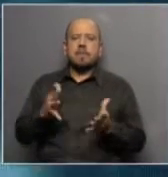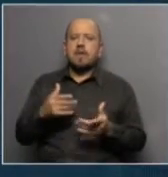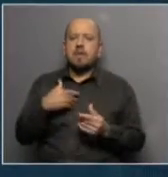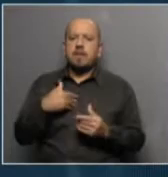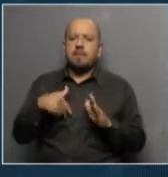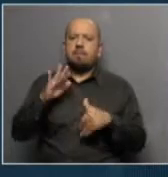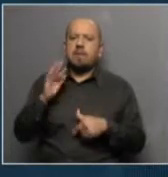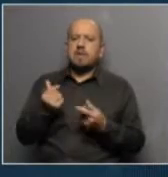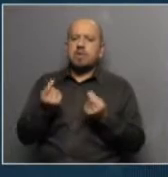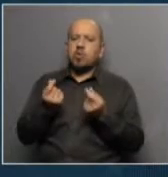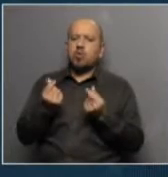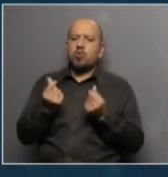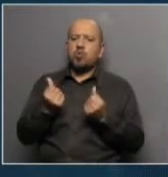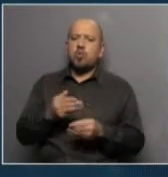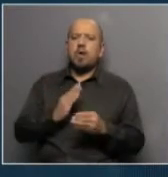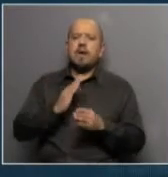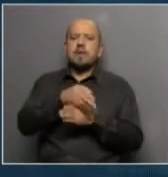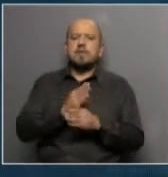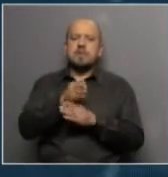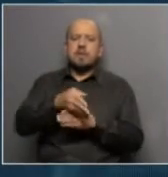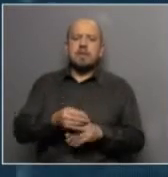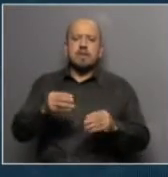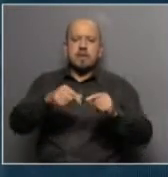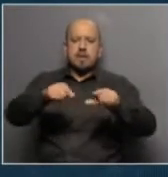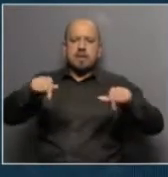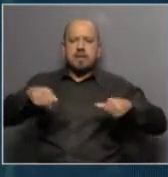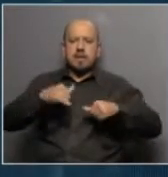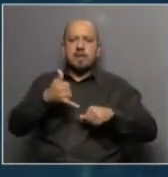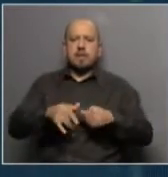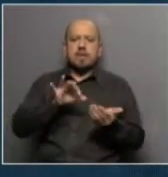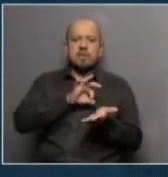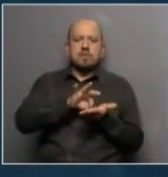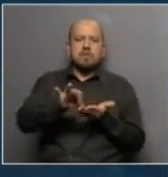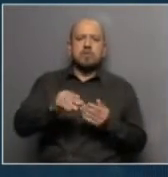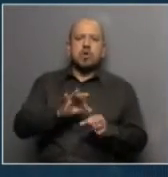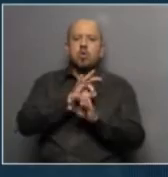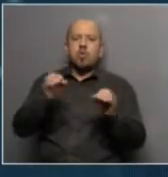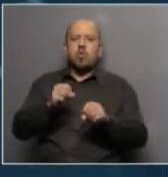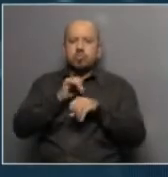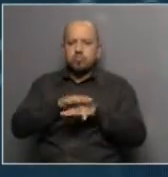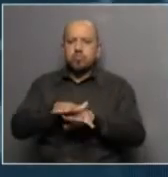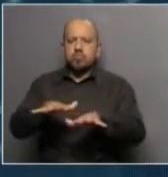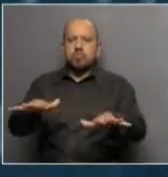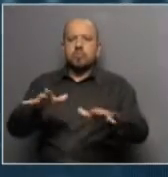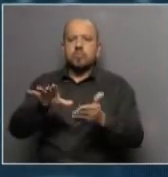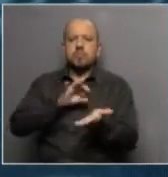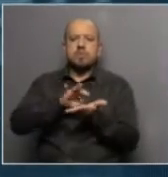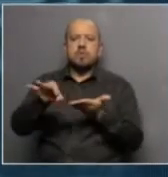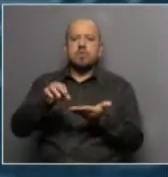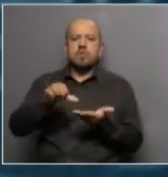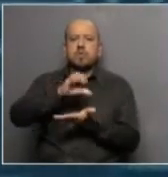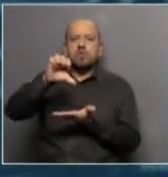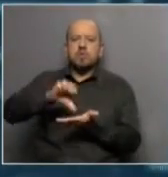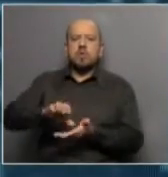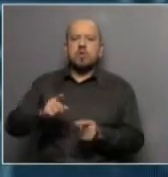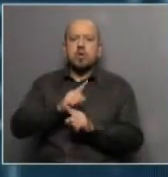para la Intendencia de Montevideo? ¿Acceder a tierras que ya tienen los servicios o seguir expandiendo los servicios y por ende la ciudad a aquellas